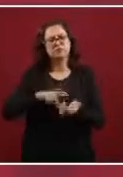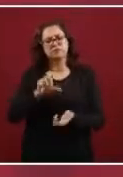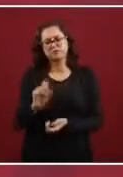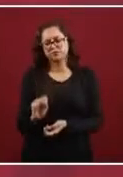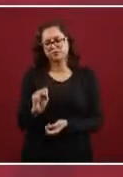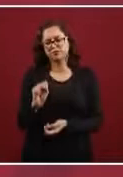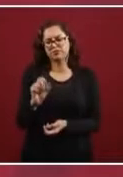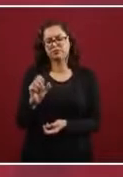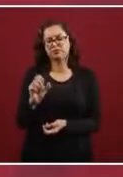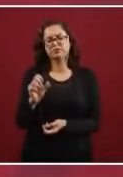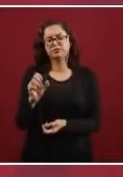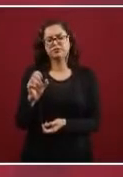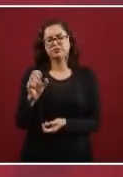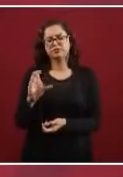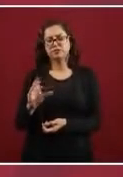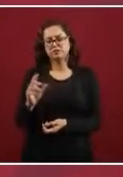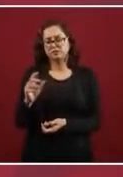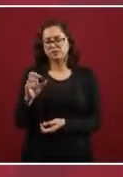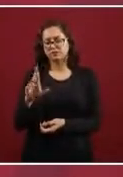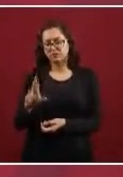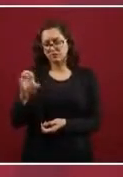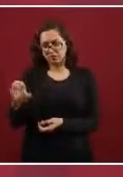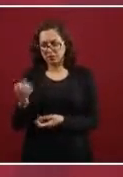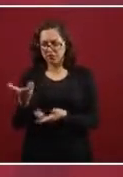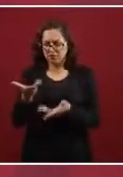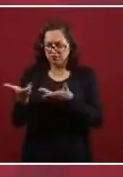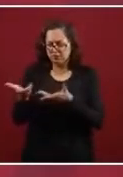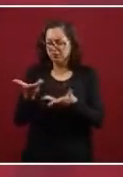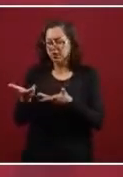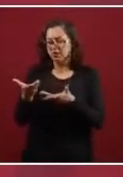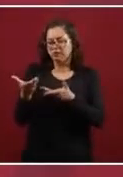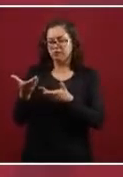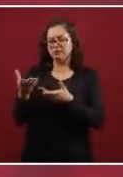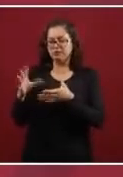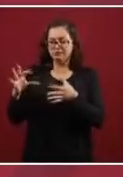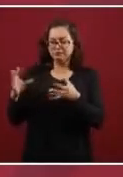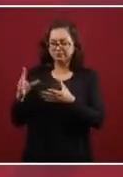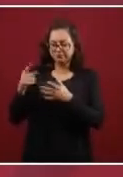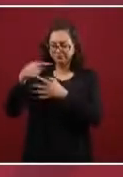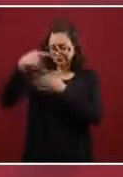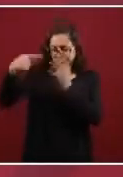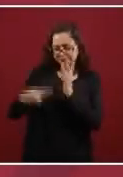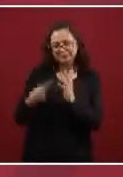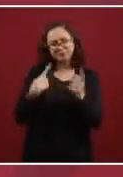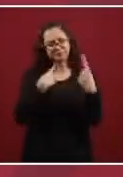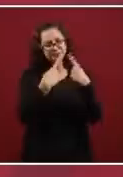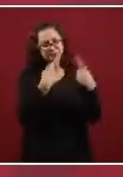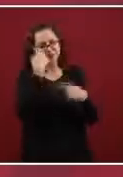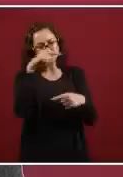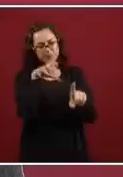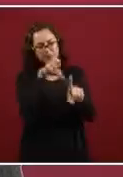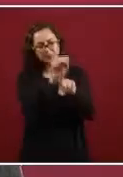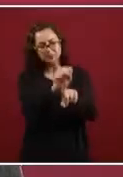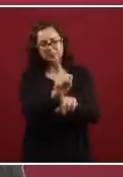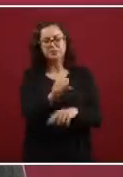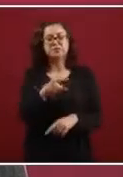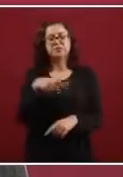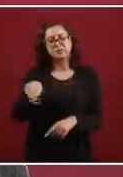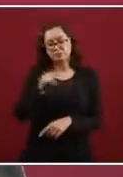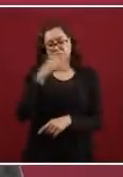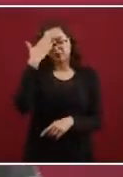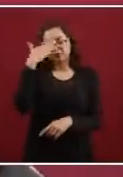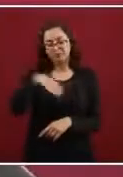para dicho fin. En la reunión de embajadores y cónsules anual, que ustedes saben que tiene lugar a principios de enero cada